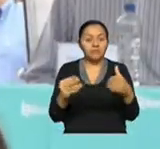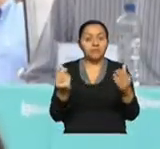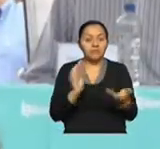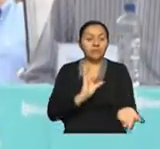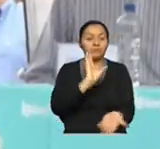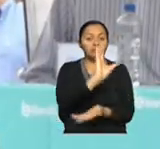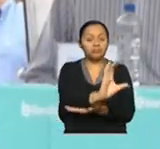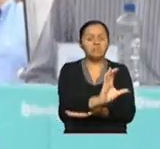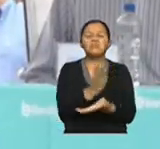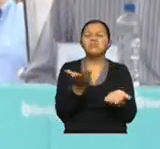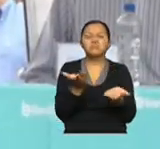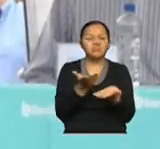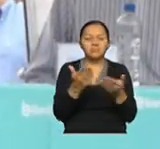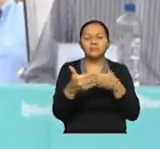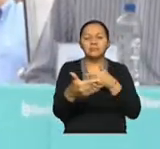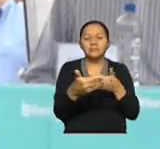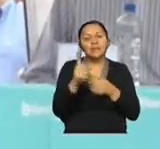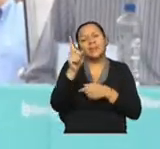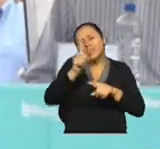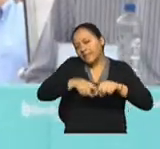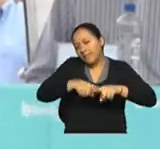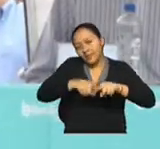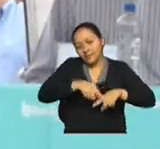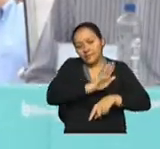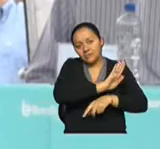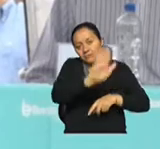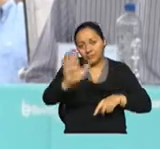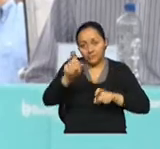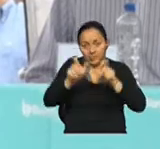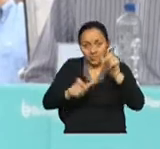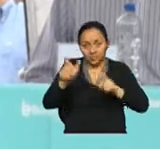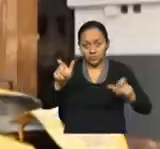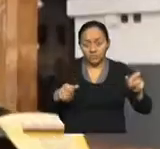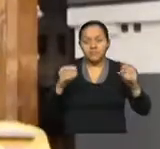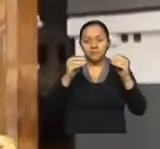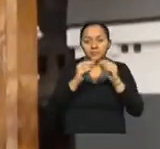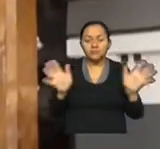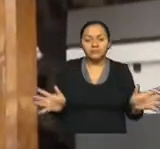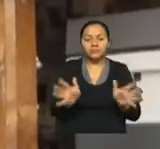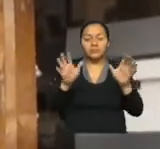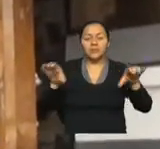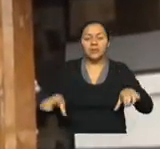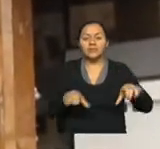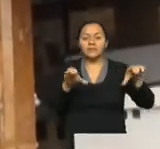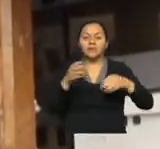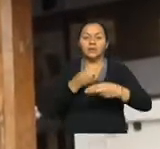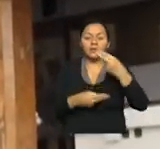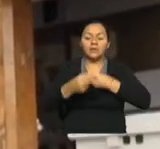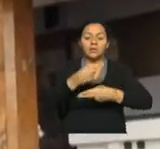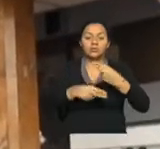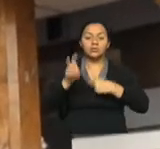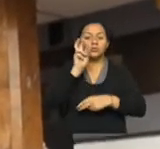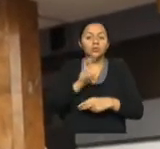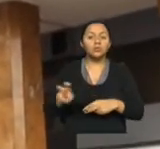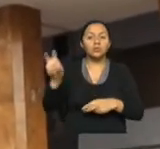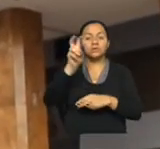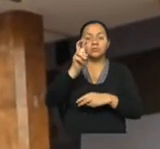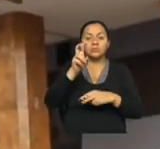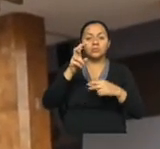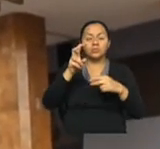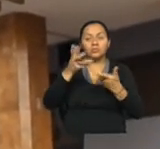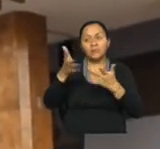son entregados acorde a las necesidades de la ciudadanía para propiciar actividades comerciales, turísticas,